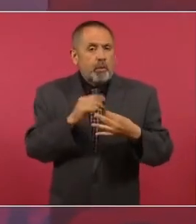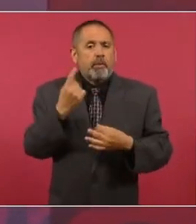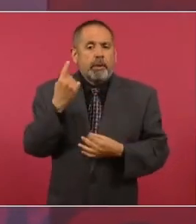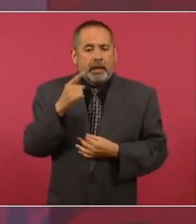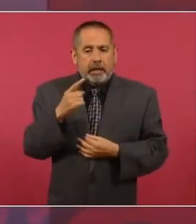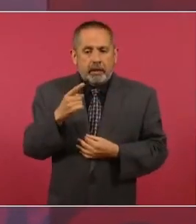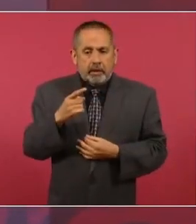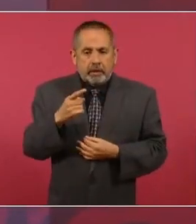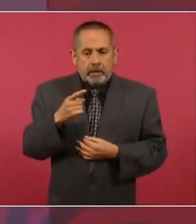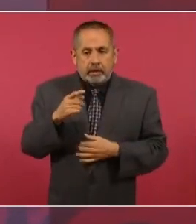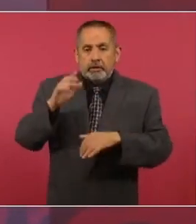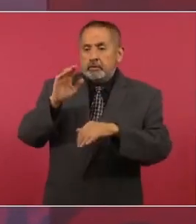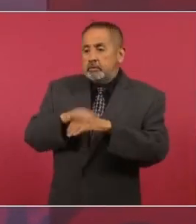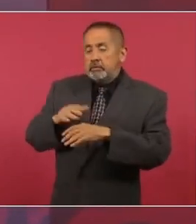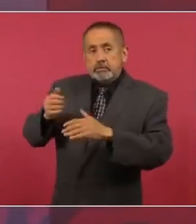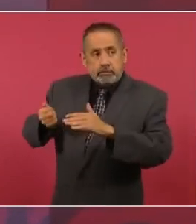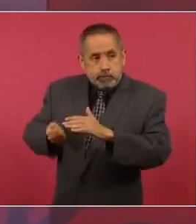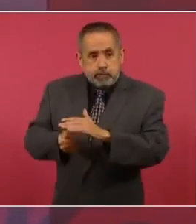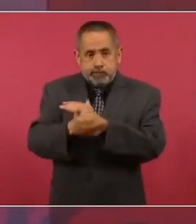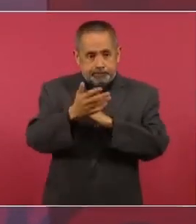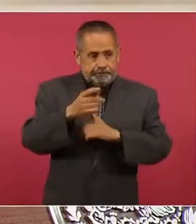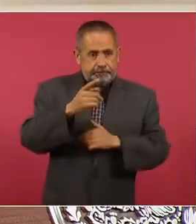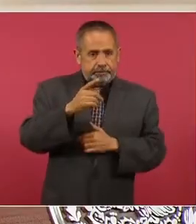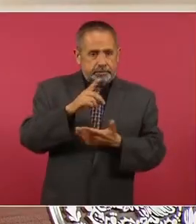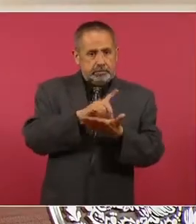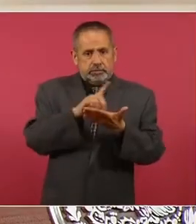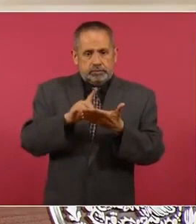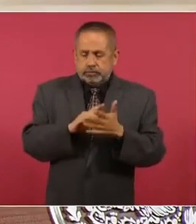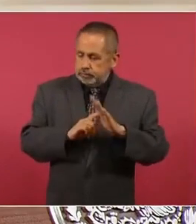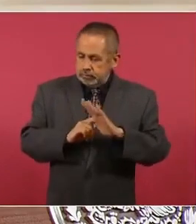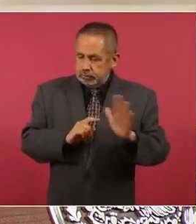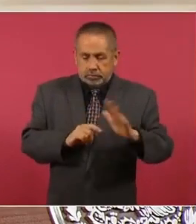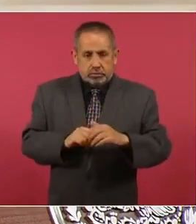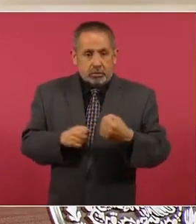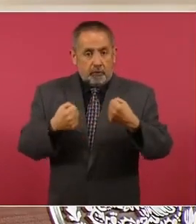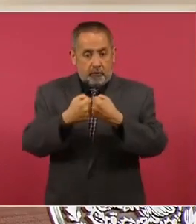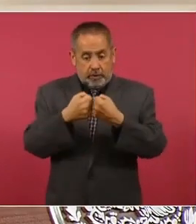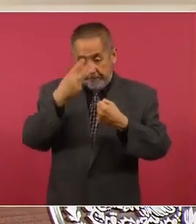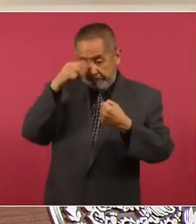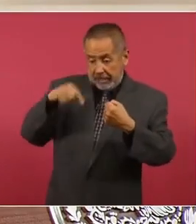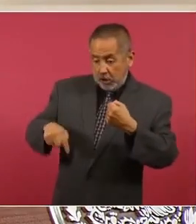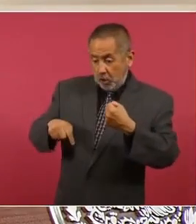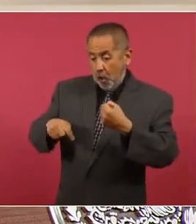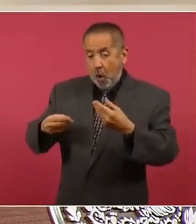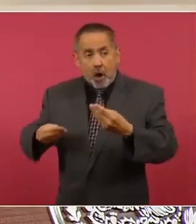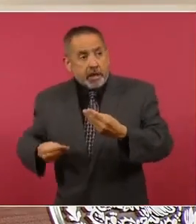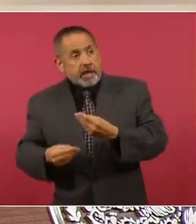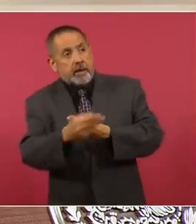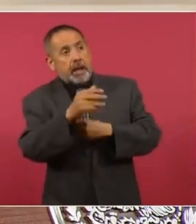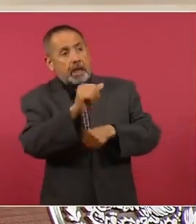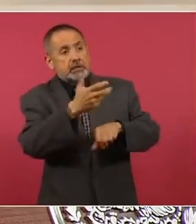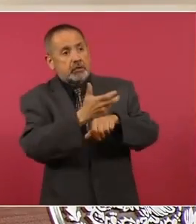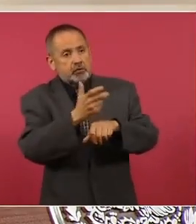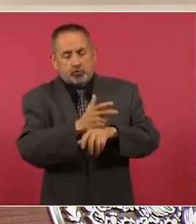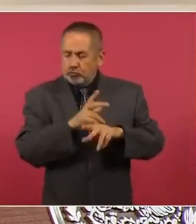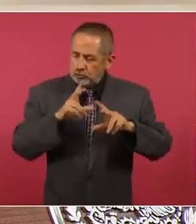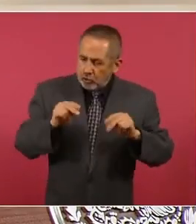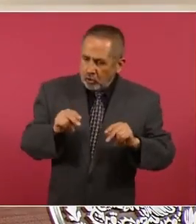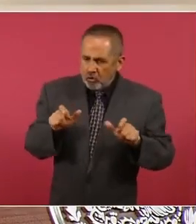que no entre droga por la frontera de México a Estados